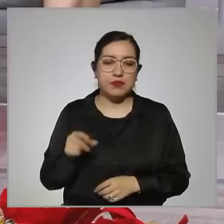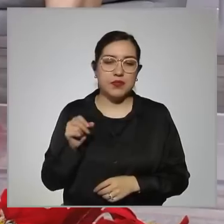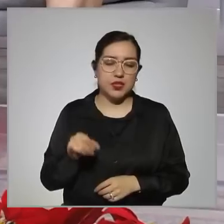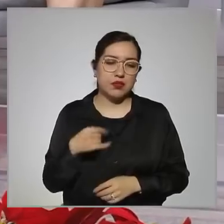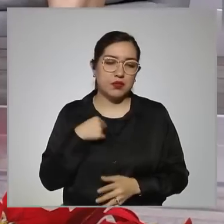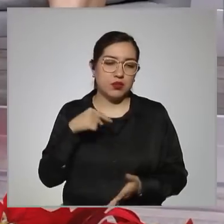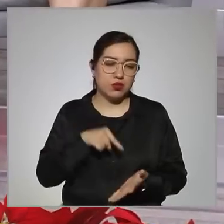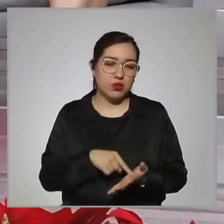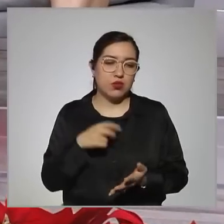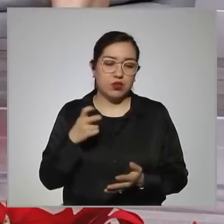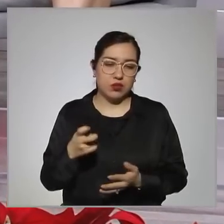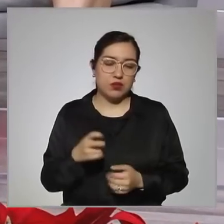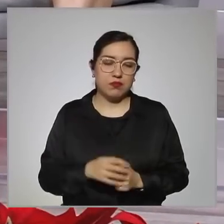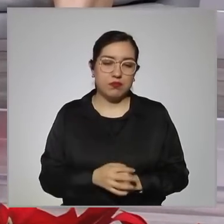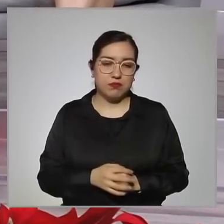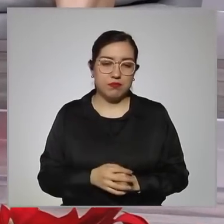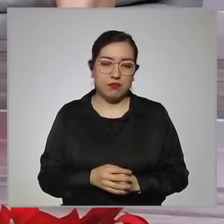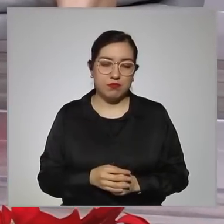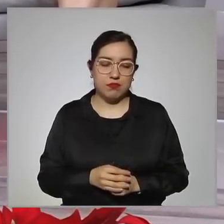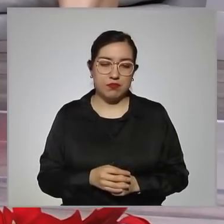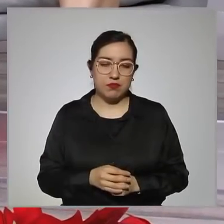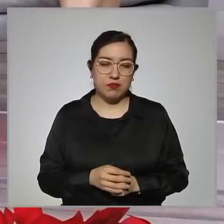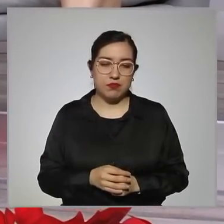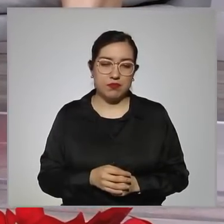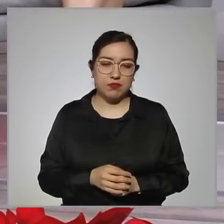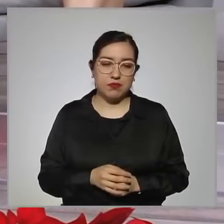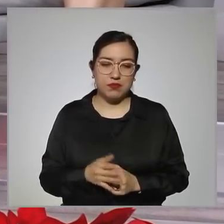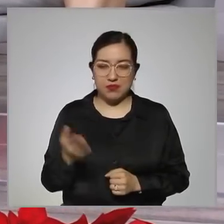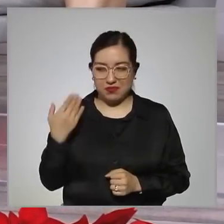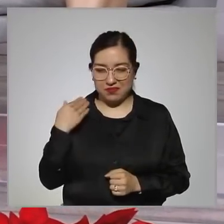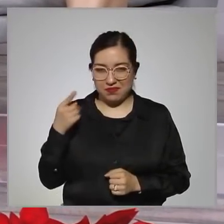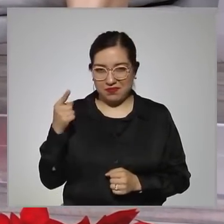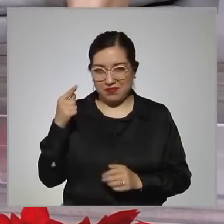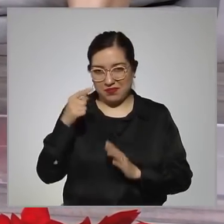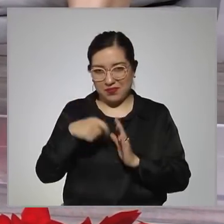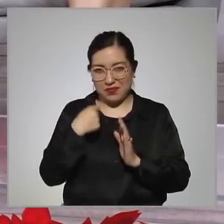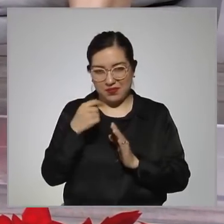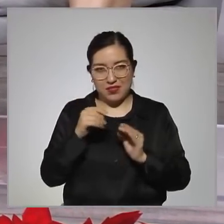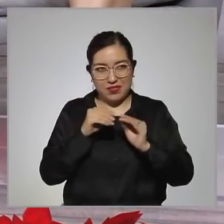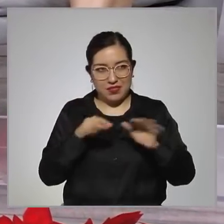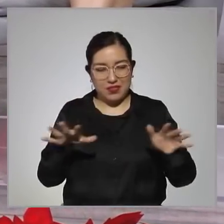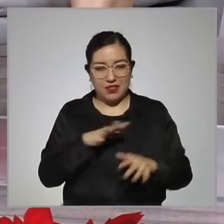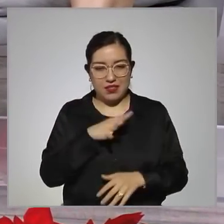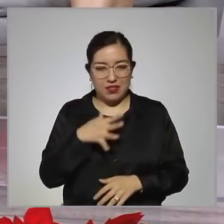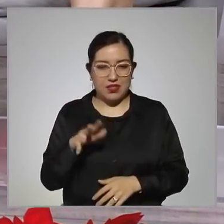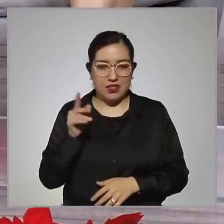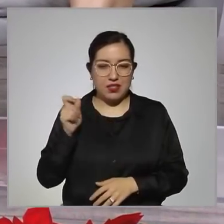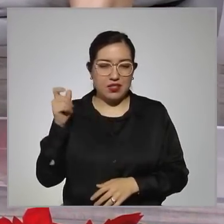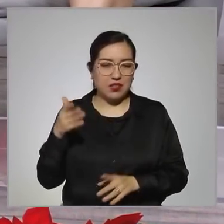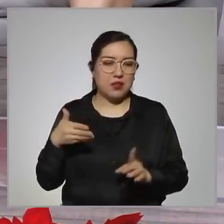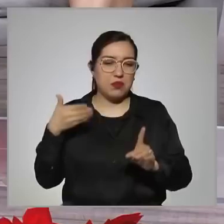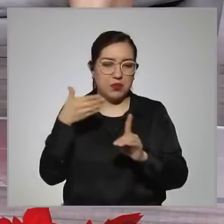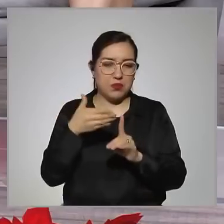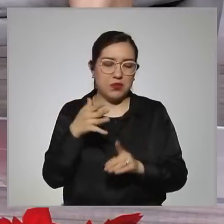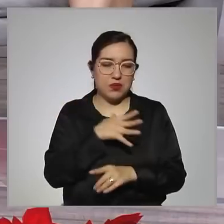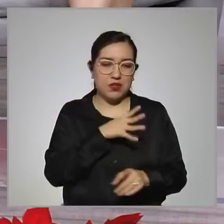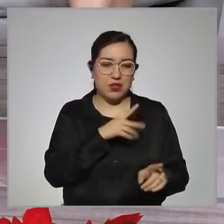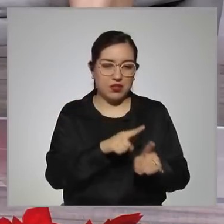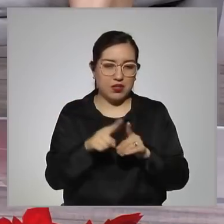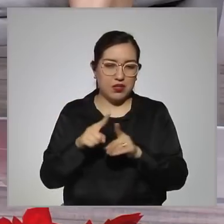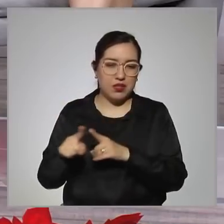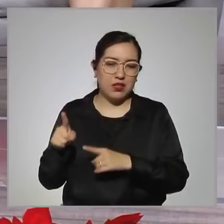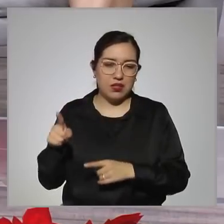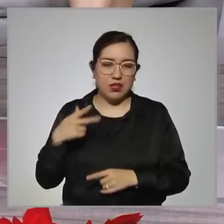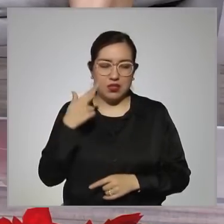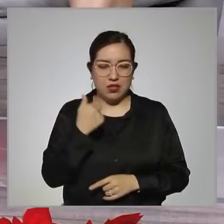Creo que ahí justo la cápsula nos llega, creo que en general, ¿no? Porque esos son esos tipos de propósitos que nos planteamos. Como dicen muy